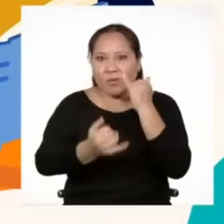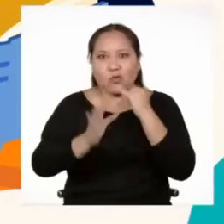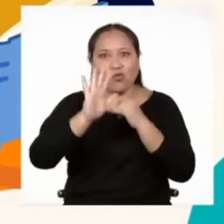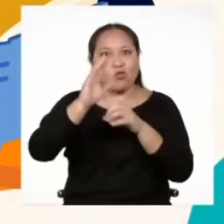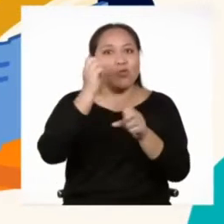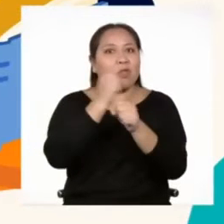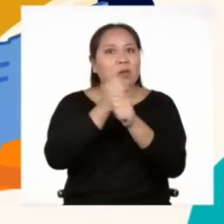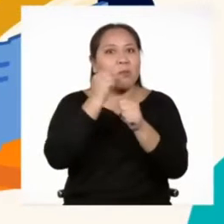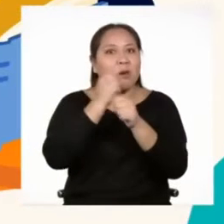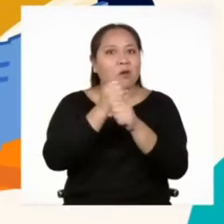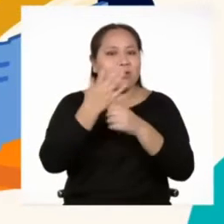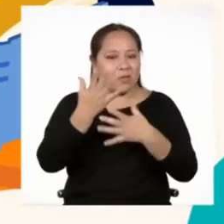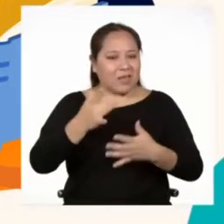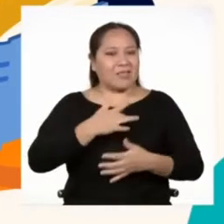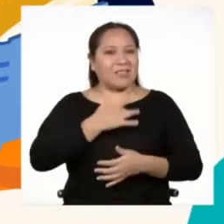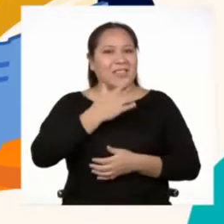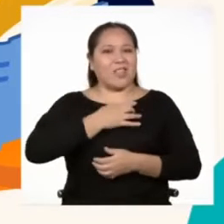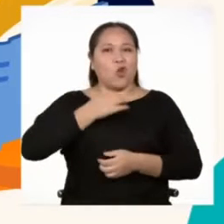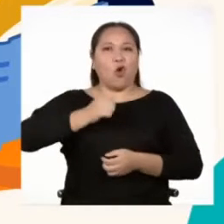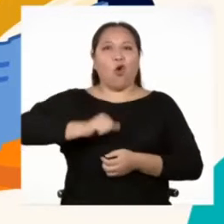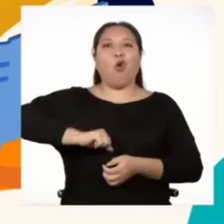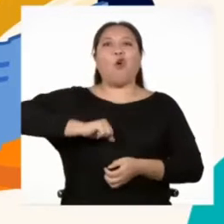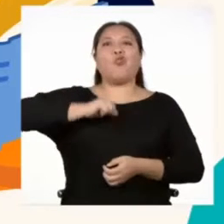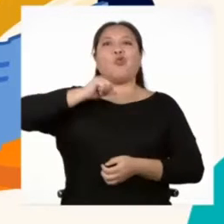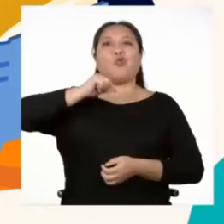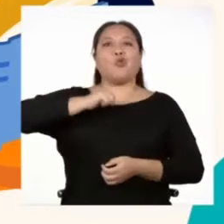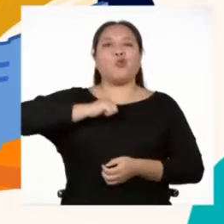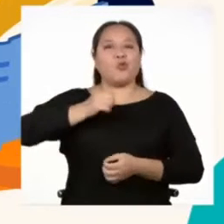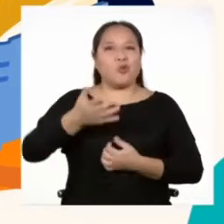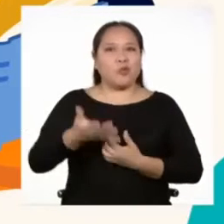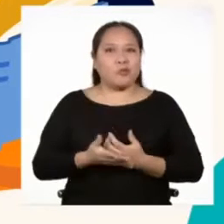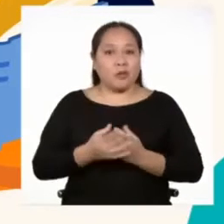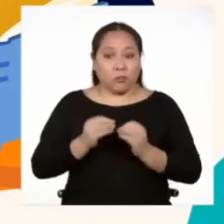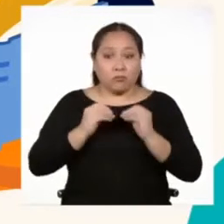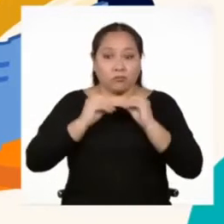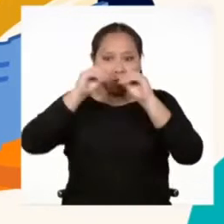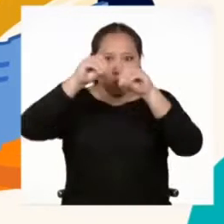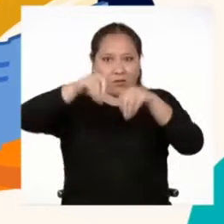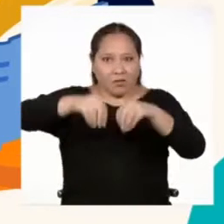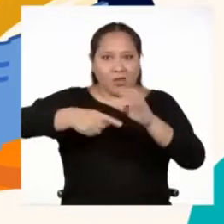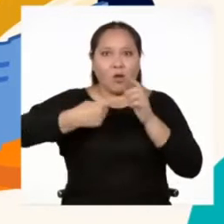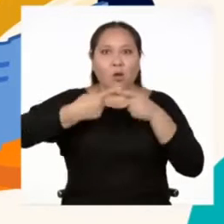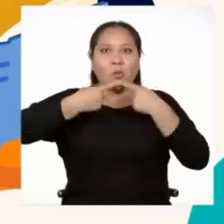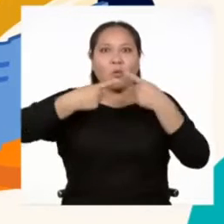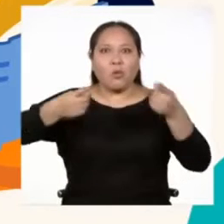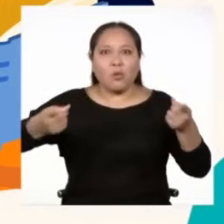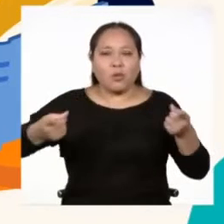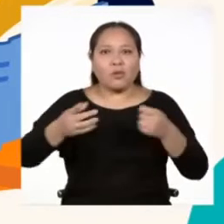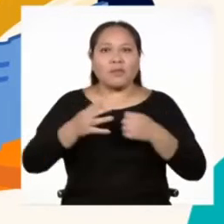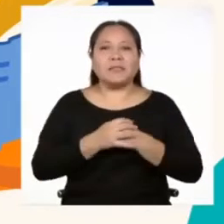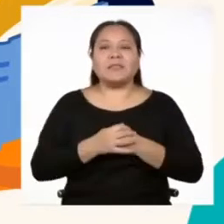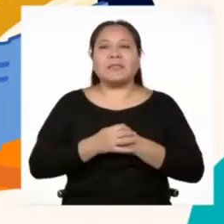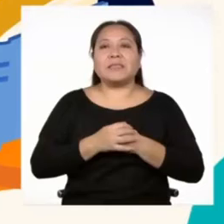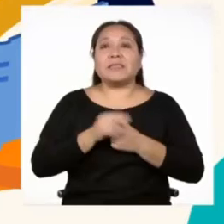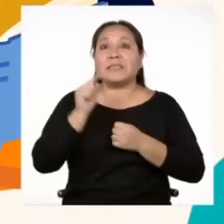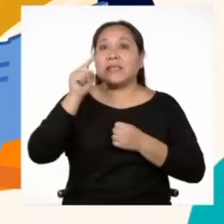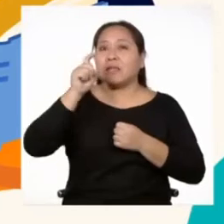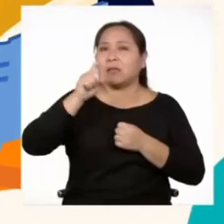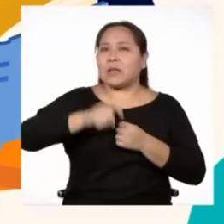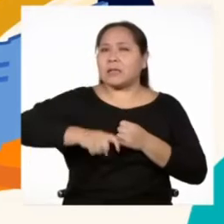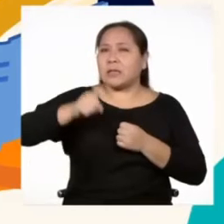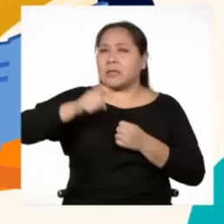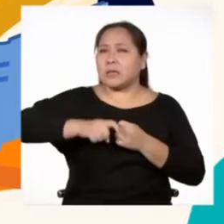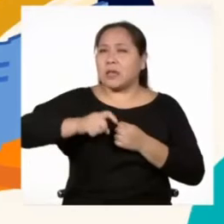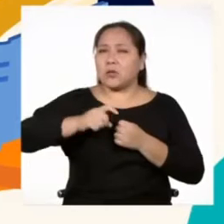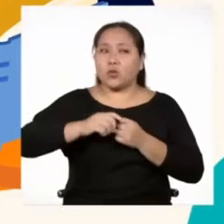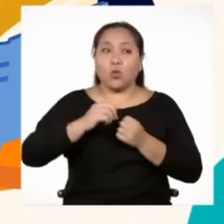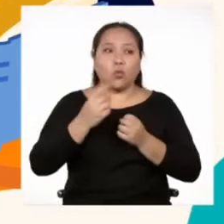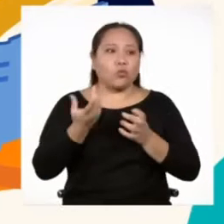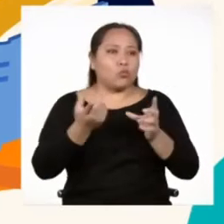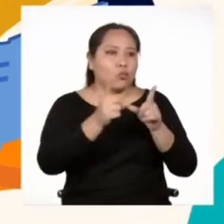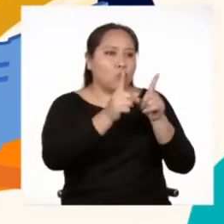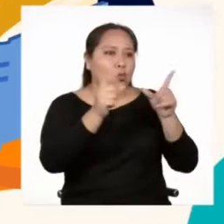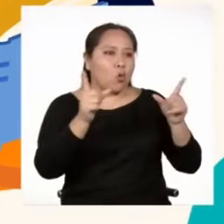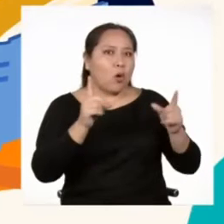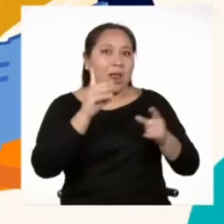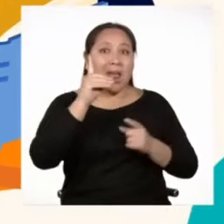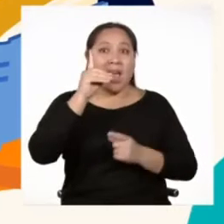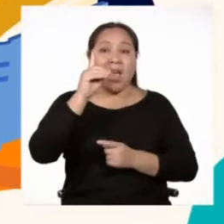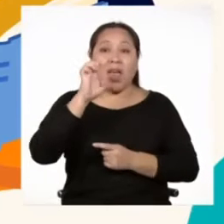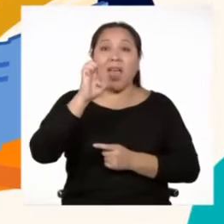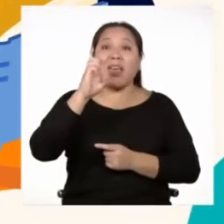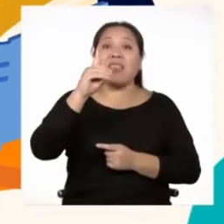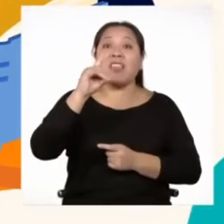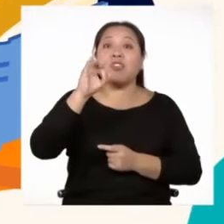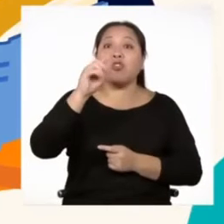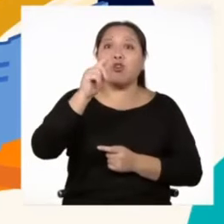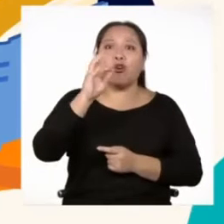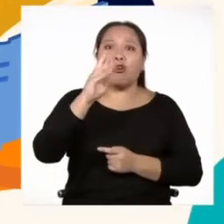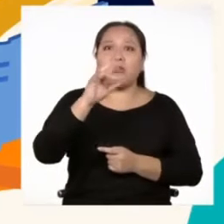es momento de sentirte orgullosa y orgulloso y publicarlo. Eso no implica que necesitas una editorial, sino que puedes darlo a